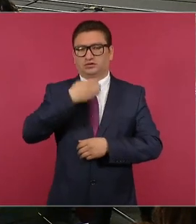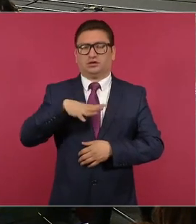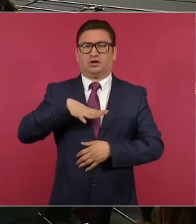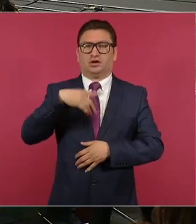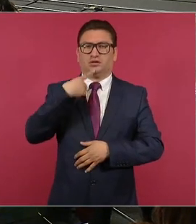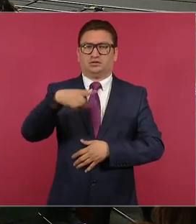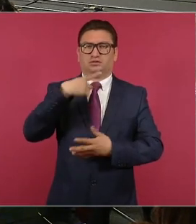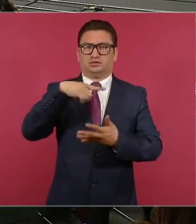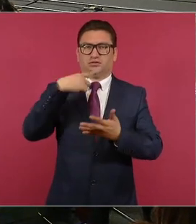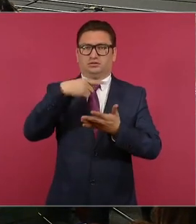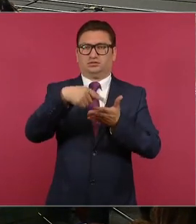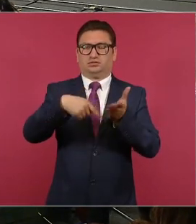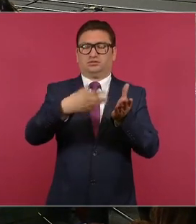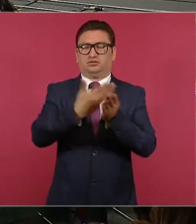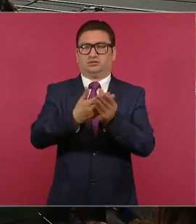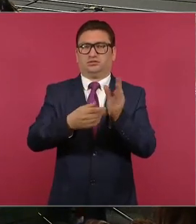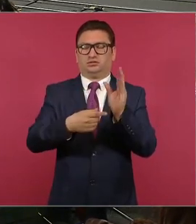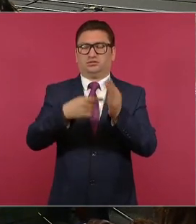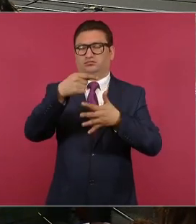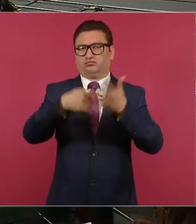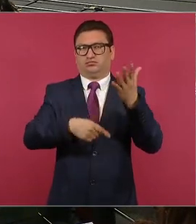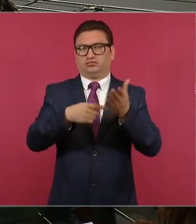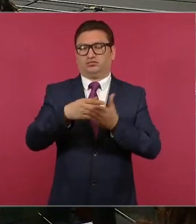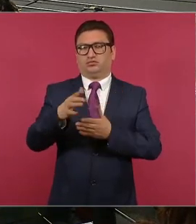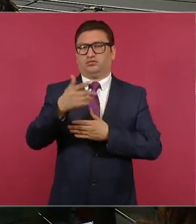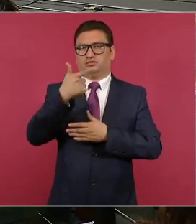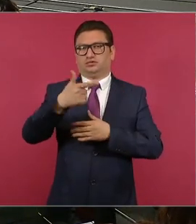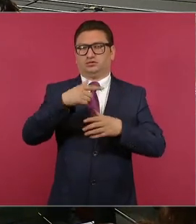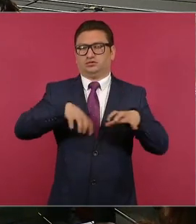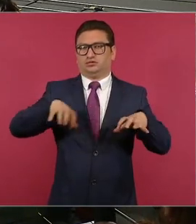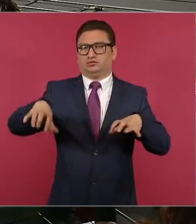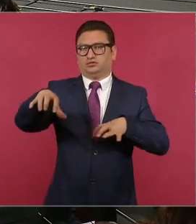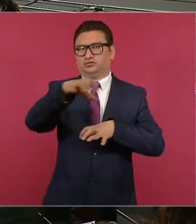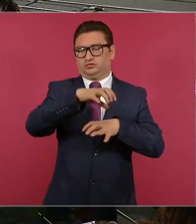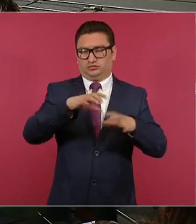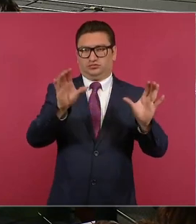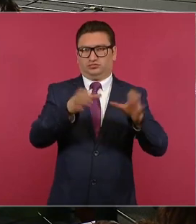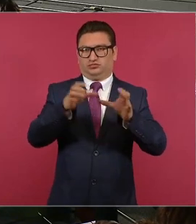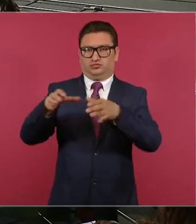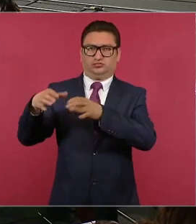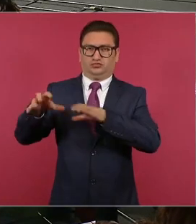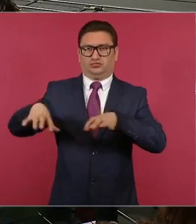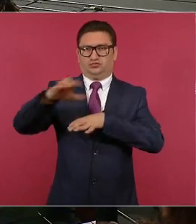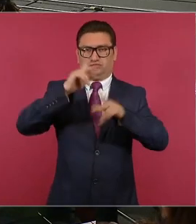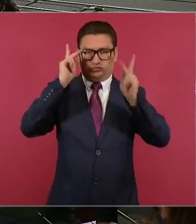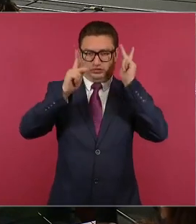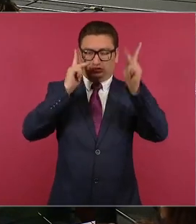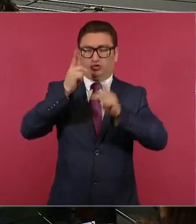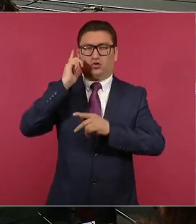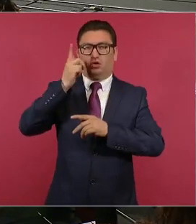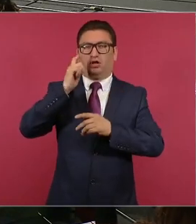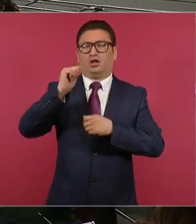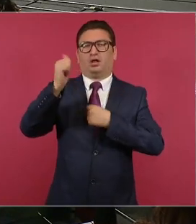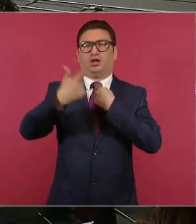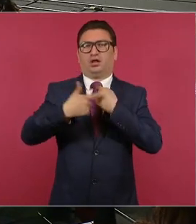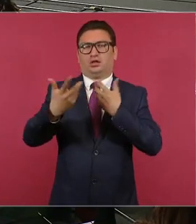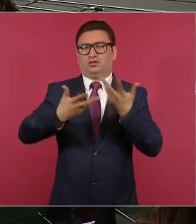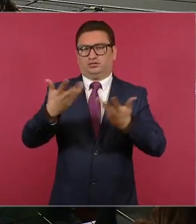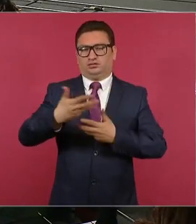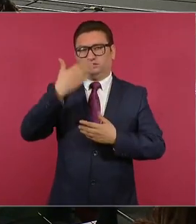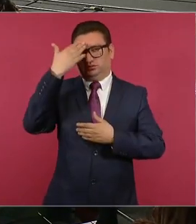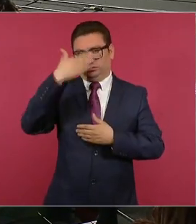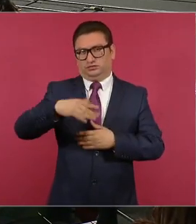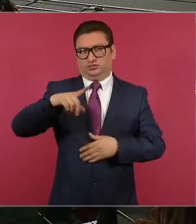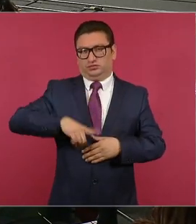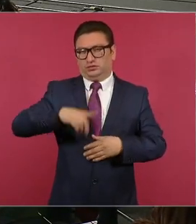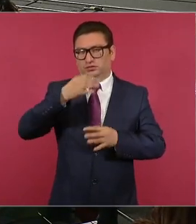denuncias que le hacen llegar a usted, son varias, de 7 comunidades que logramos visitar. Ojalá y se pueda hacer algo, yo sé que es final de